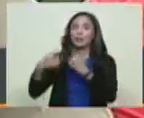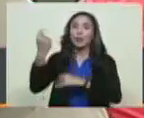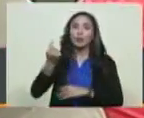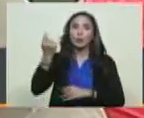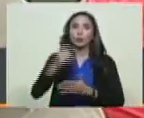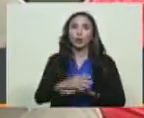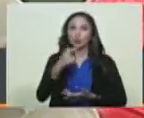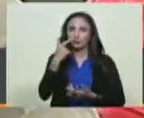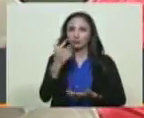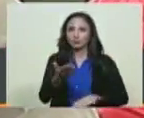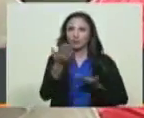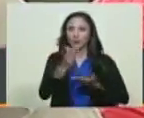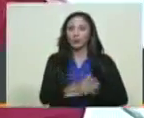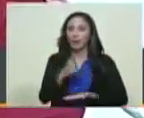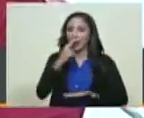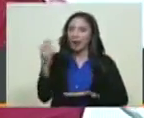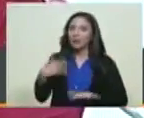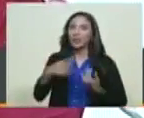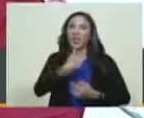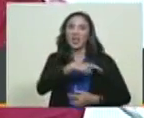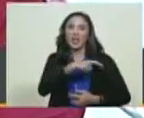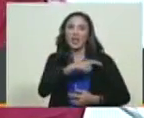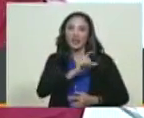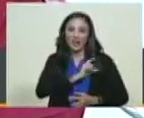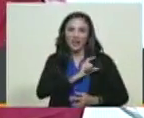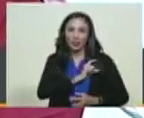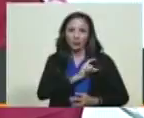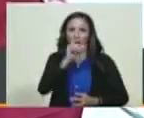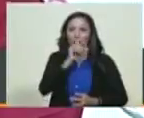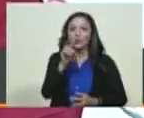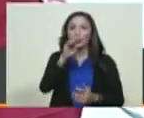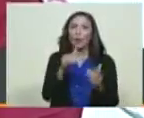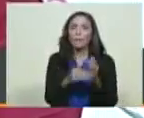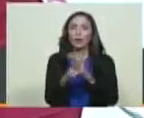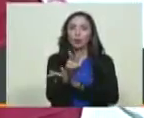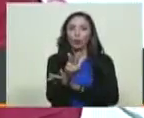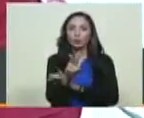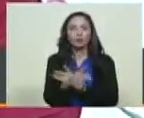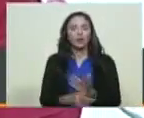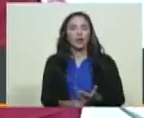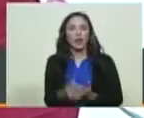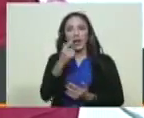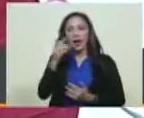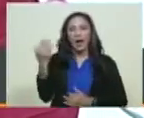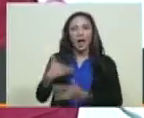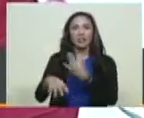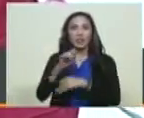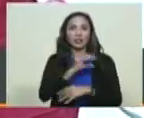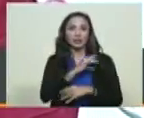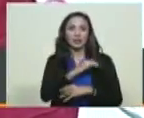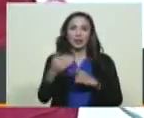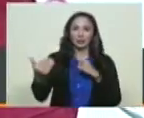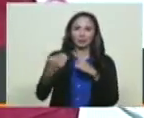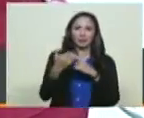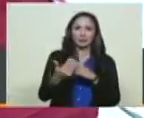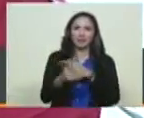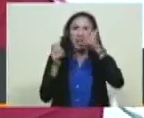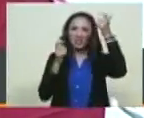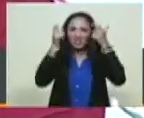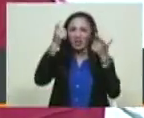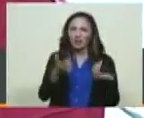denunciamos en enero del año 2002 la aplicación del modelo chileno contra el comandante